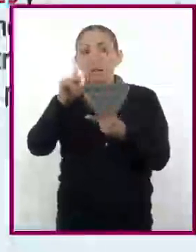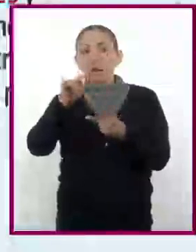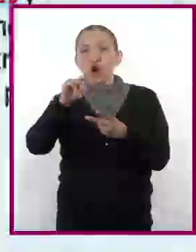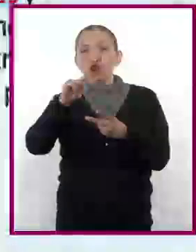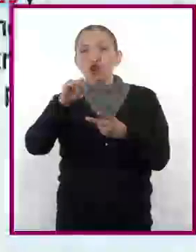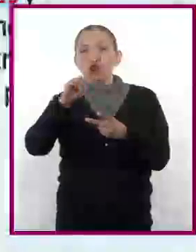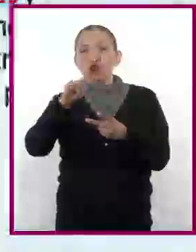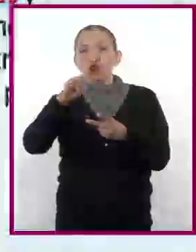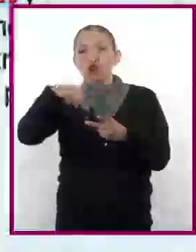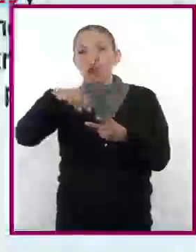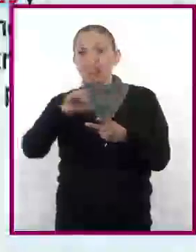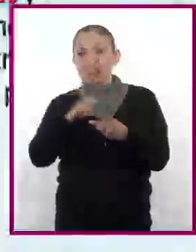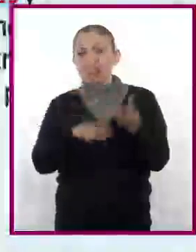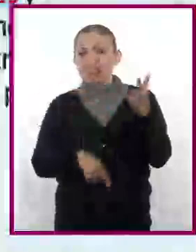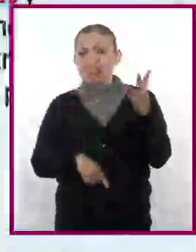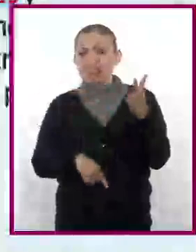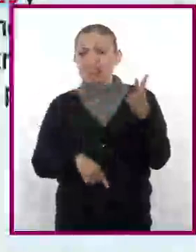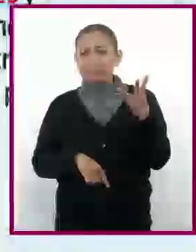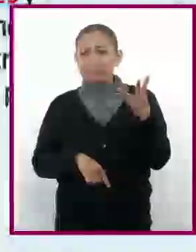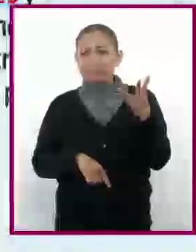protones.